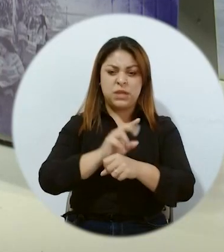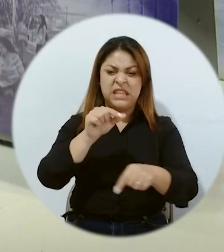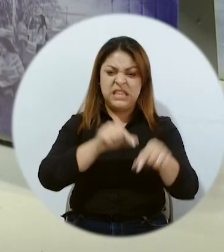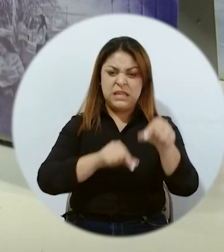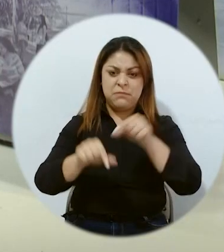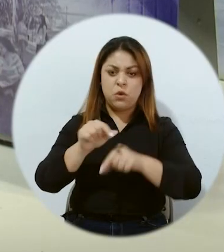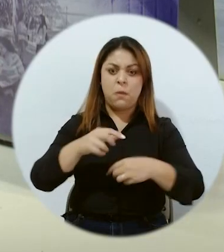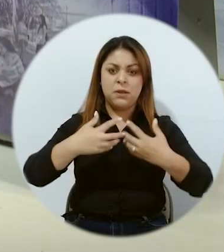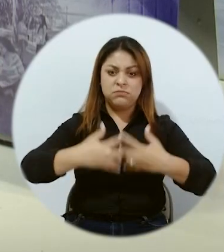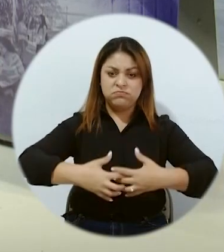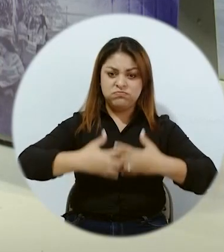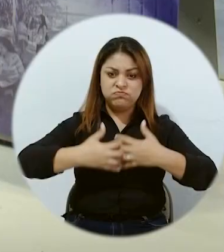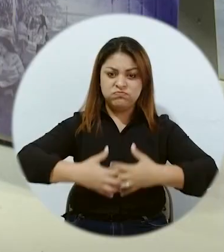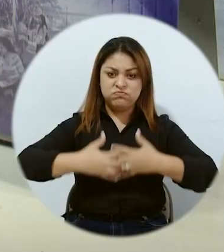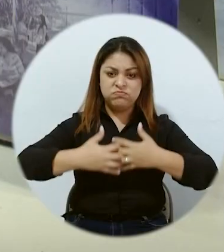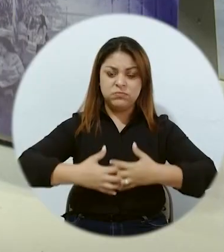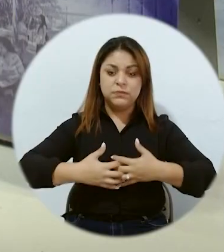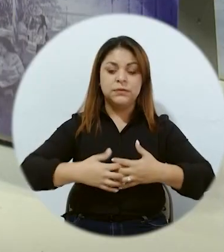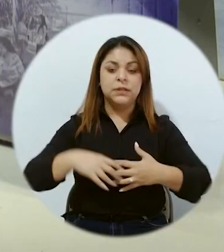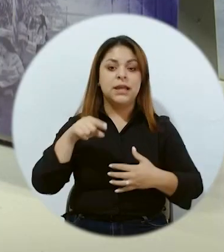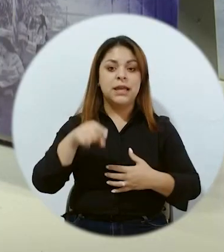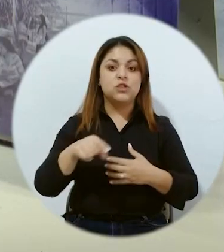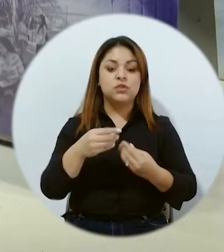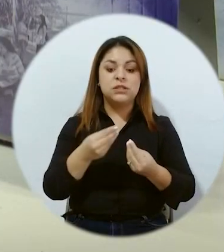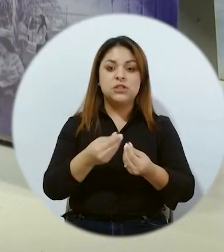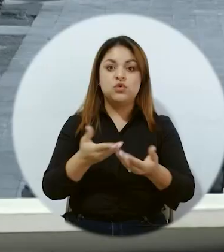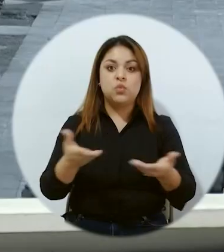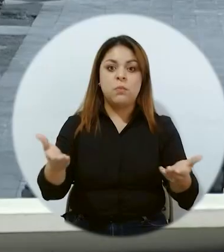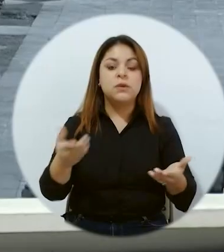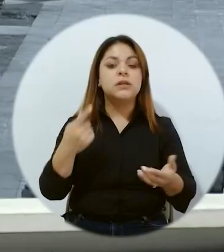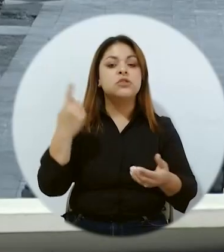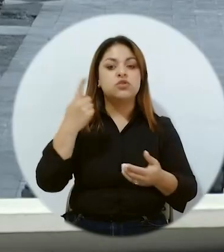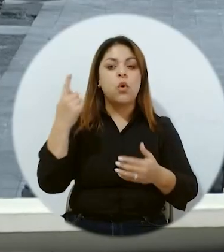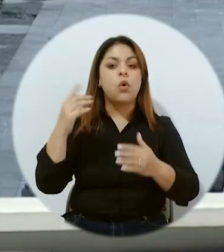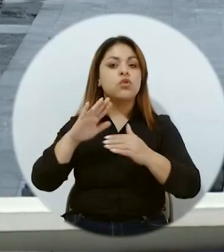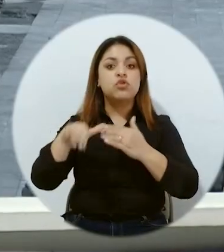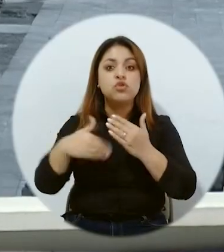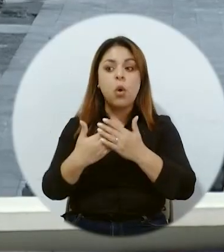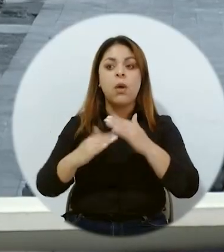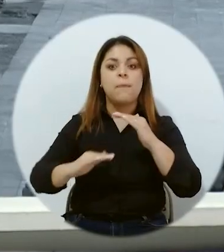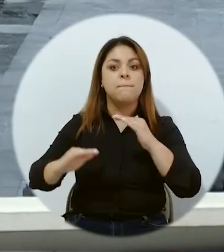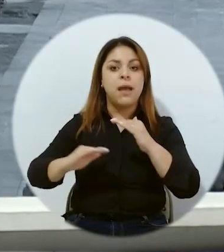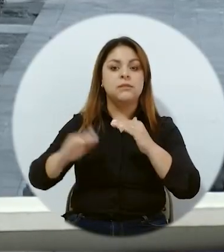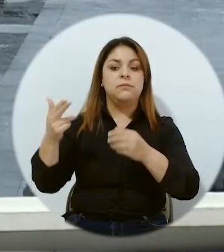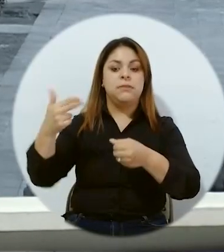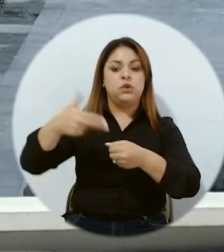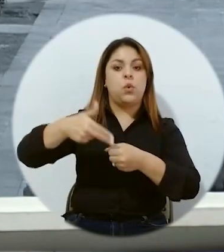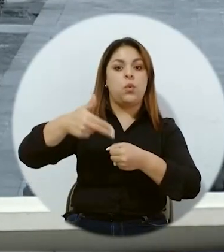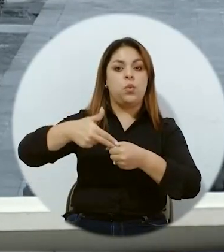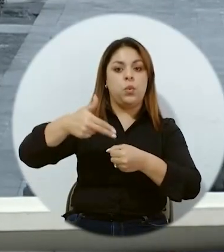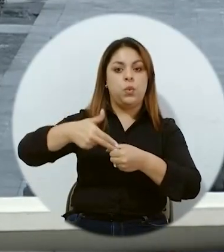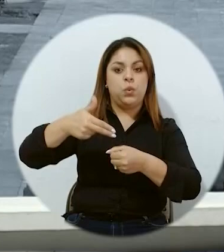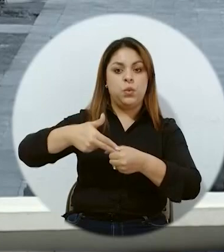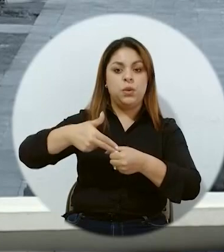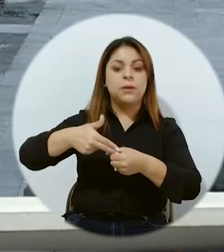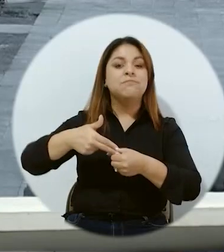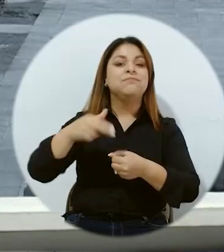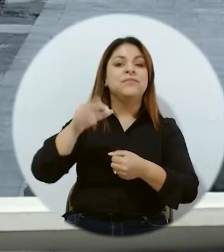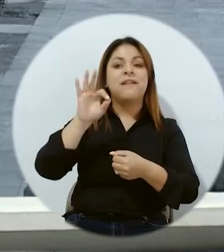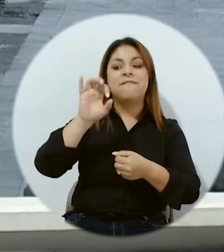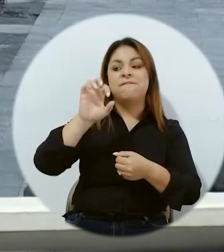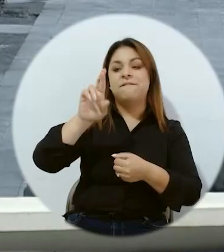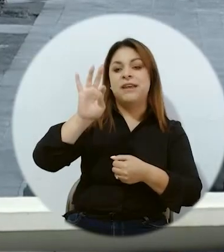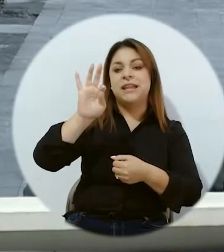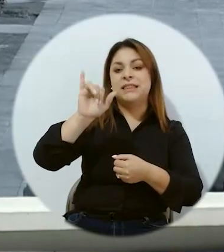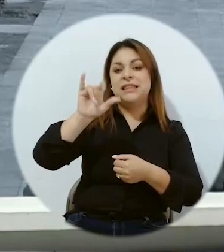insumos que se utilizan en la producción industrial, digamos, que utiliza estos insumos productivos, todos son basados en petróleo, todos,